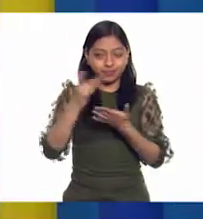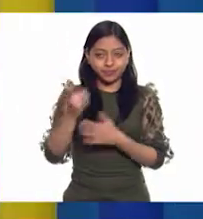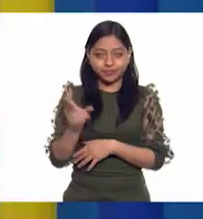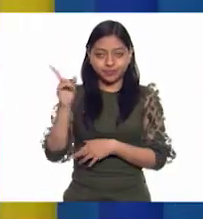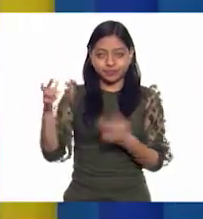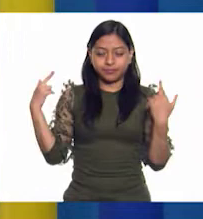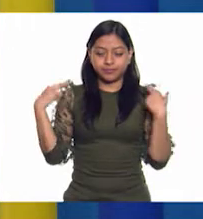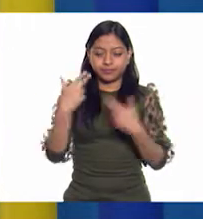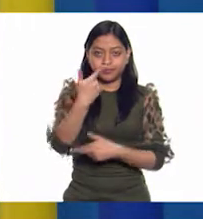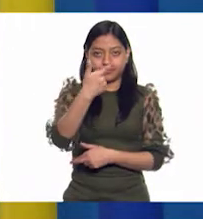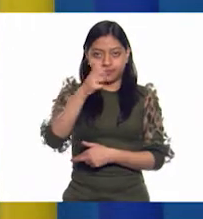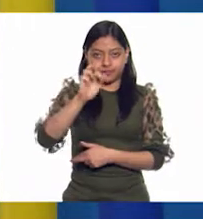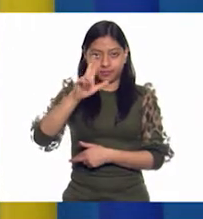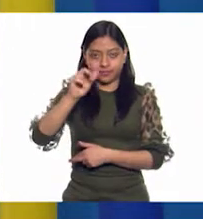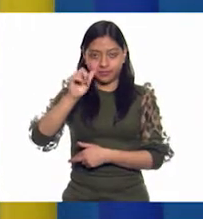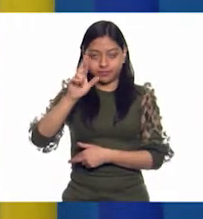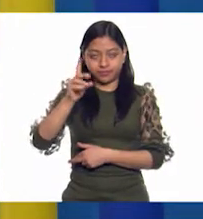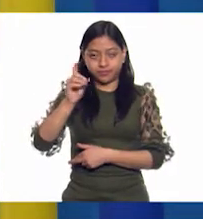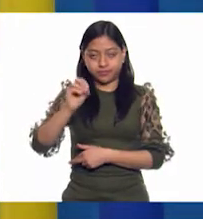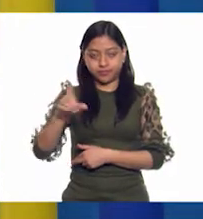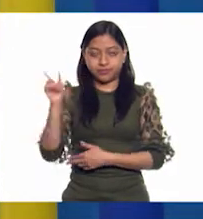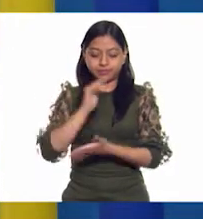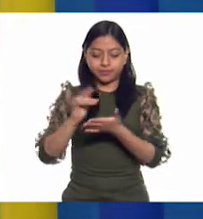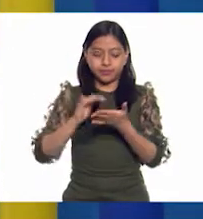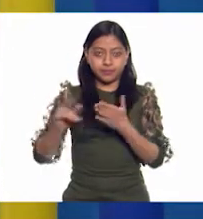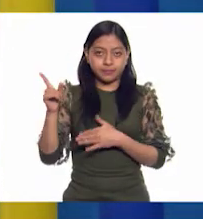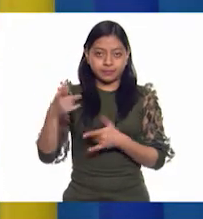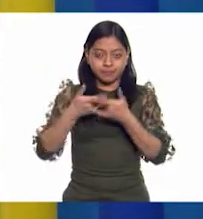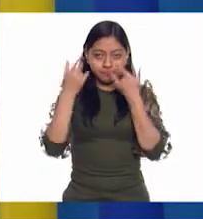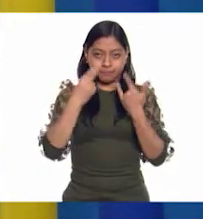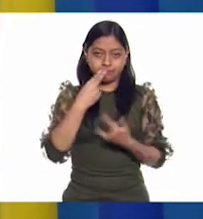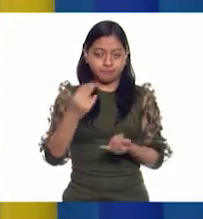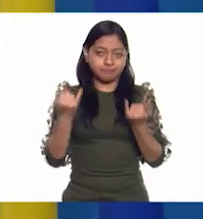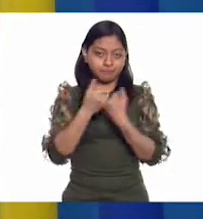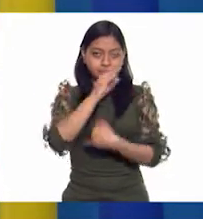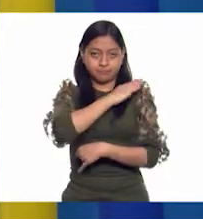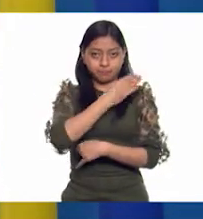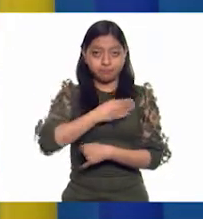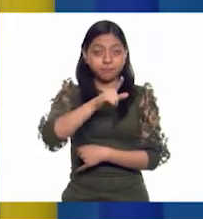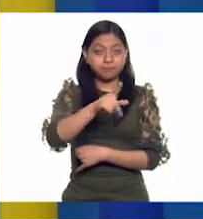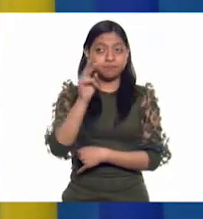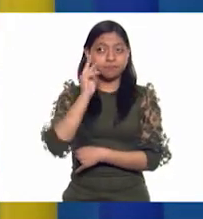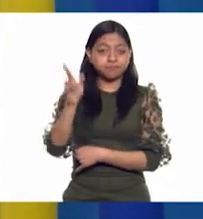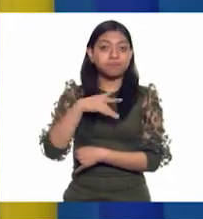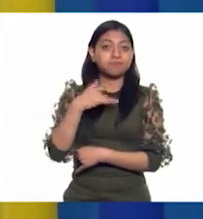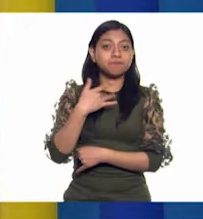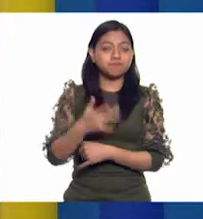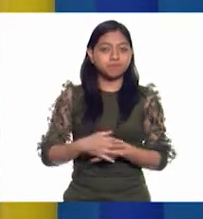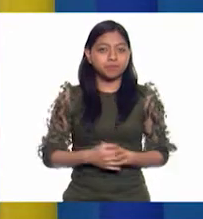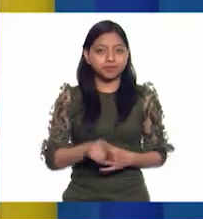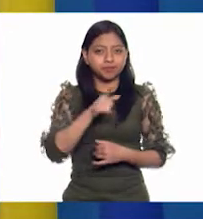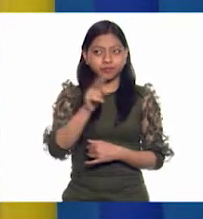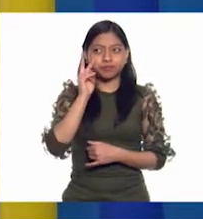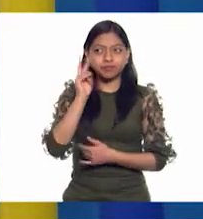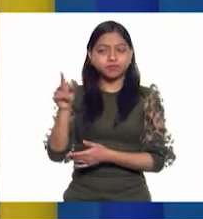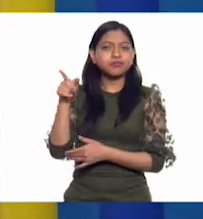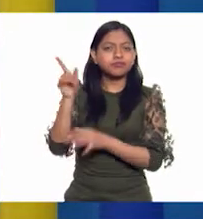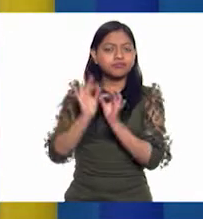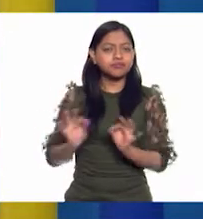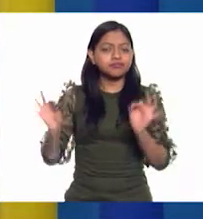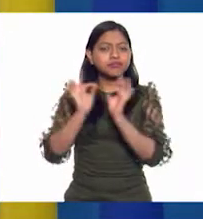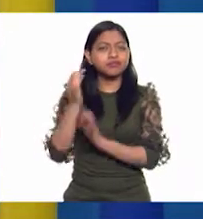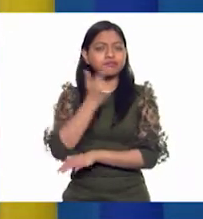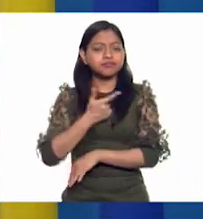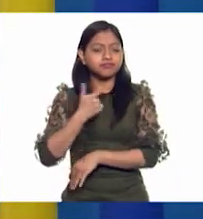al maestro Gerardo Coctecón por la lectura del texto en náhuatl y en español. ¿Qué te pareció? ¿Qué fue lo que te llamó la